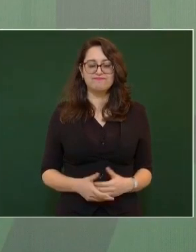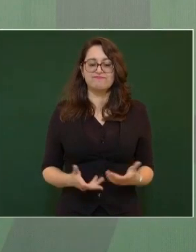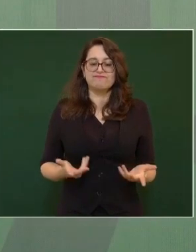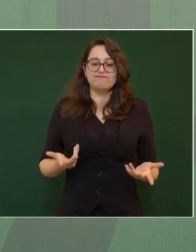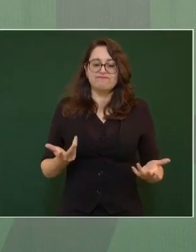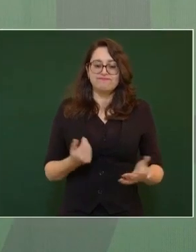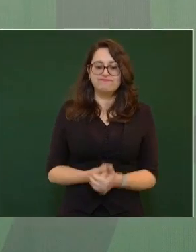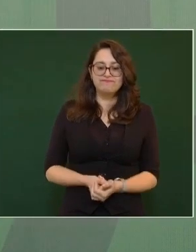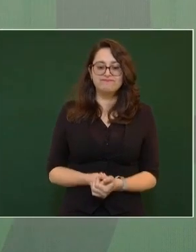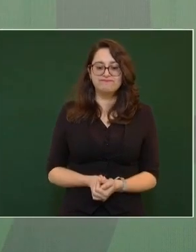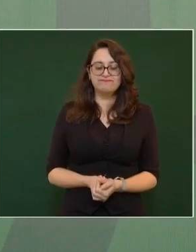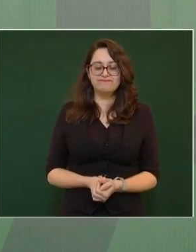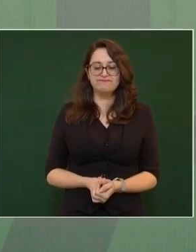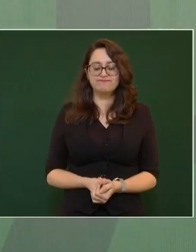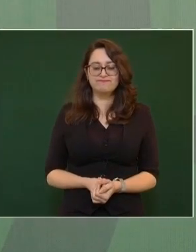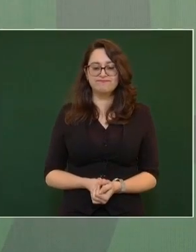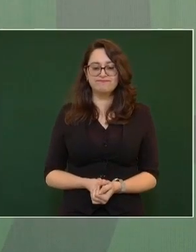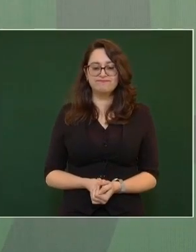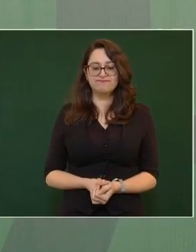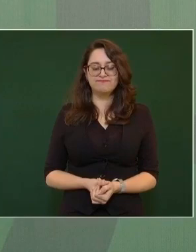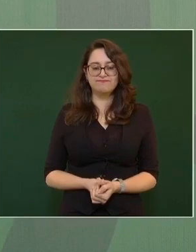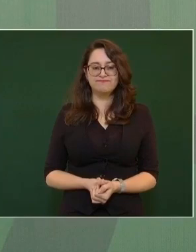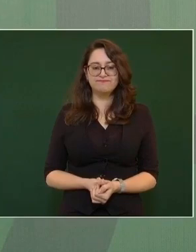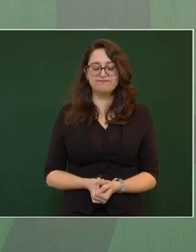tenemos que buscar